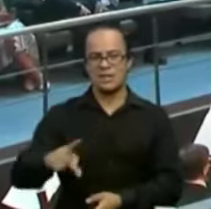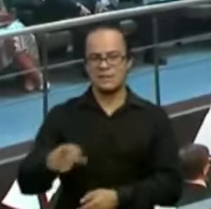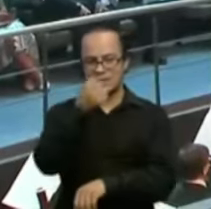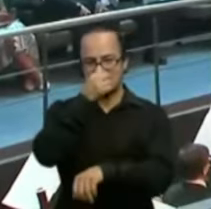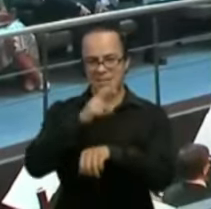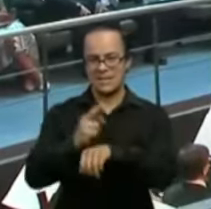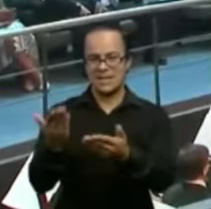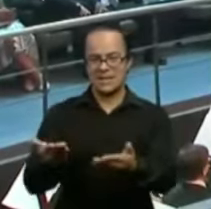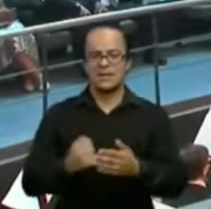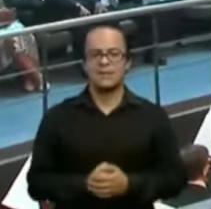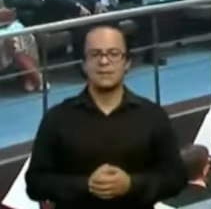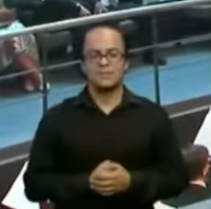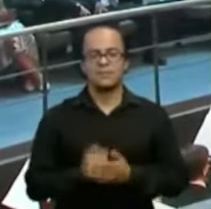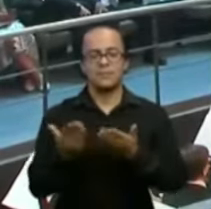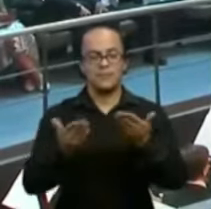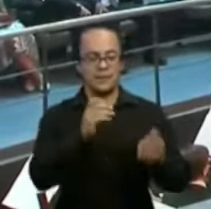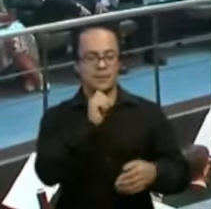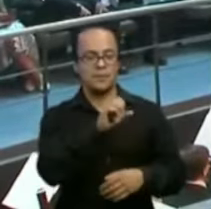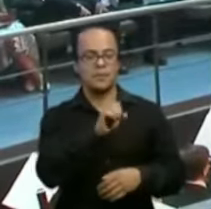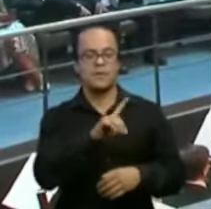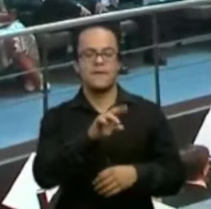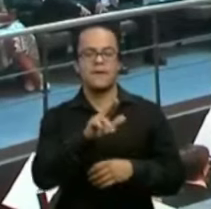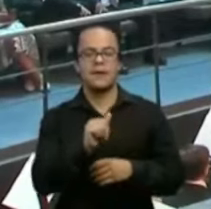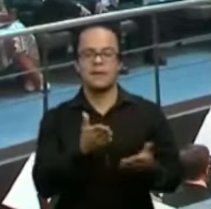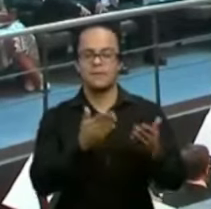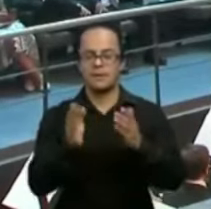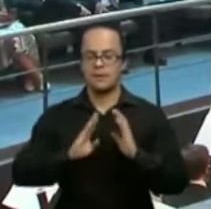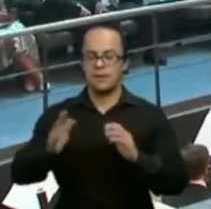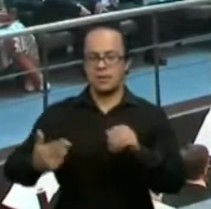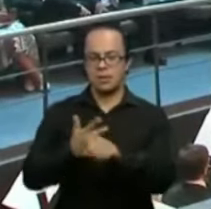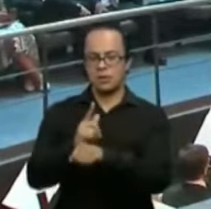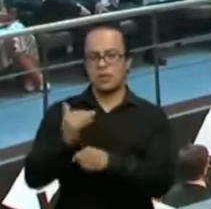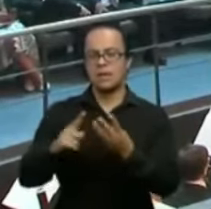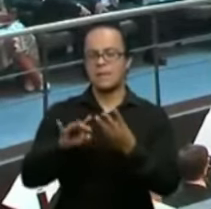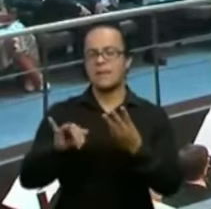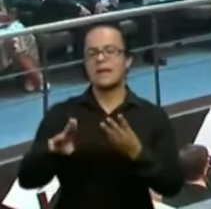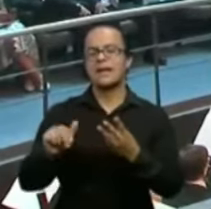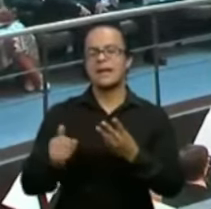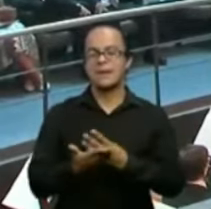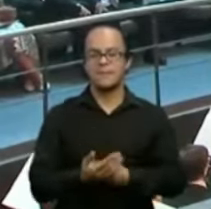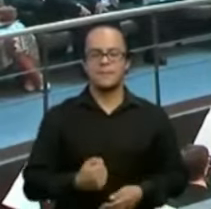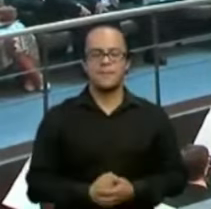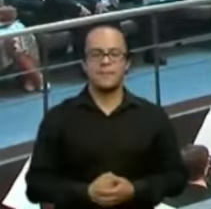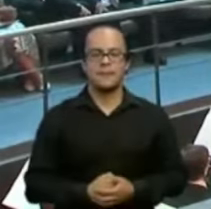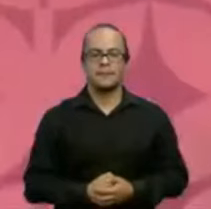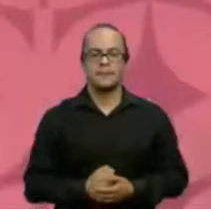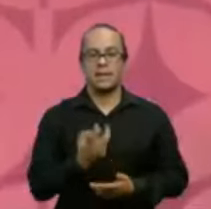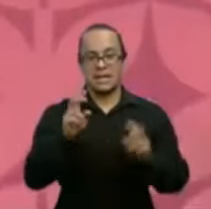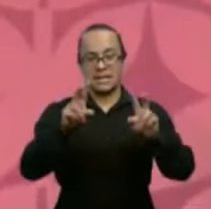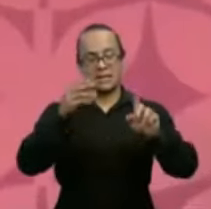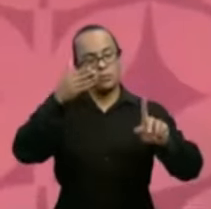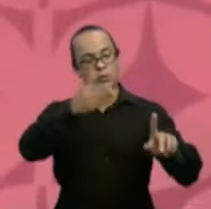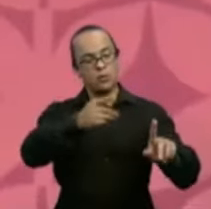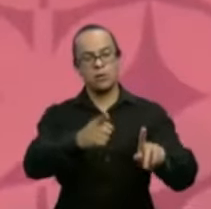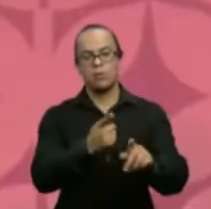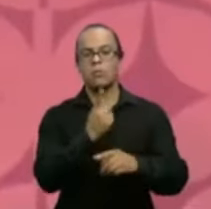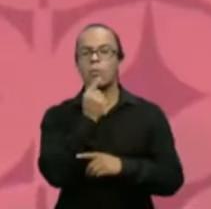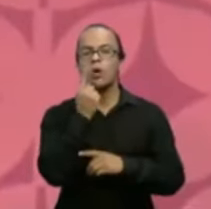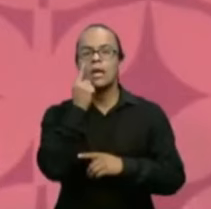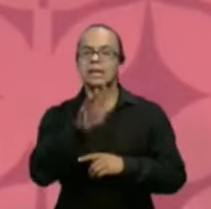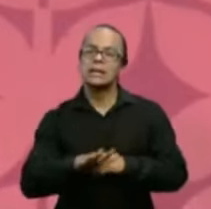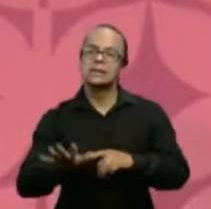secretaria. Así como SEDENA, Guardia Nacional y Marina. En este objetivo, nuestros cuerpos de seguridad